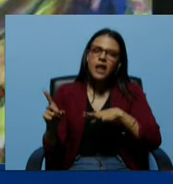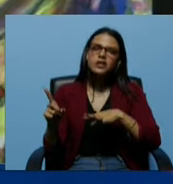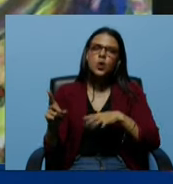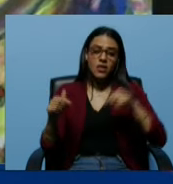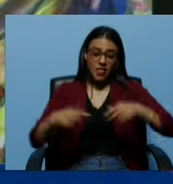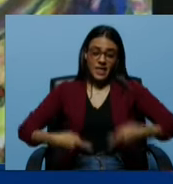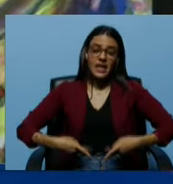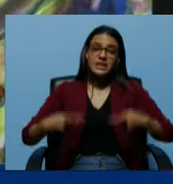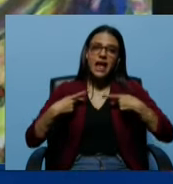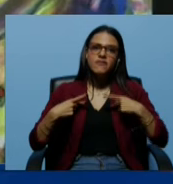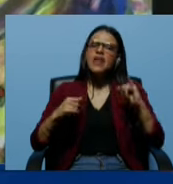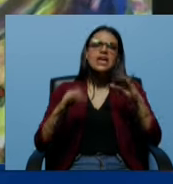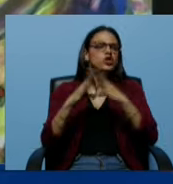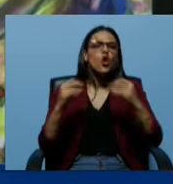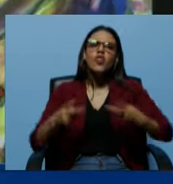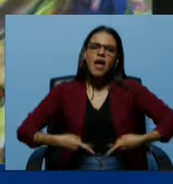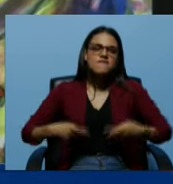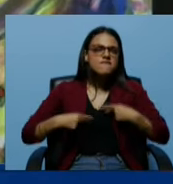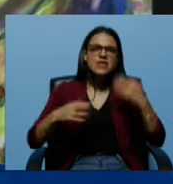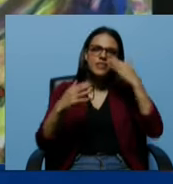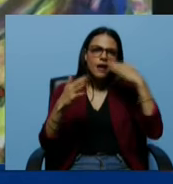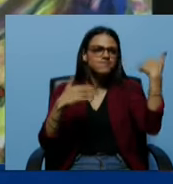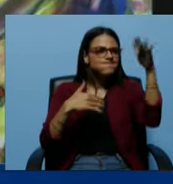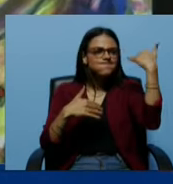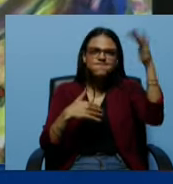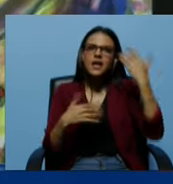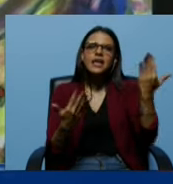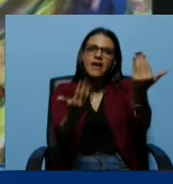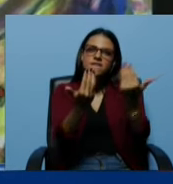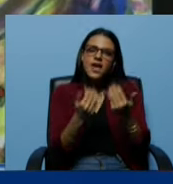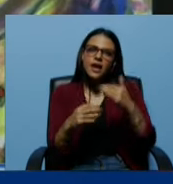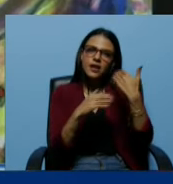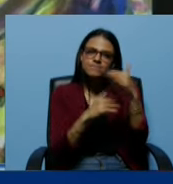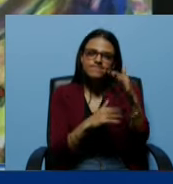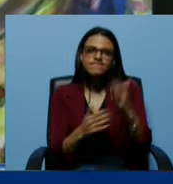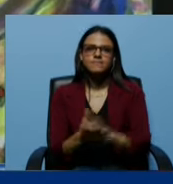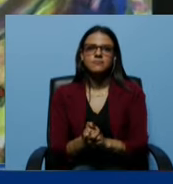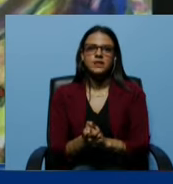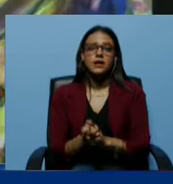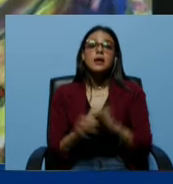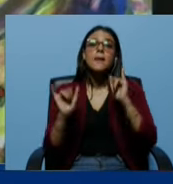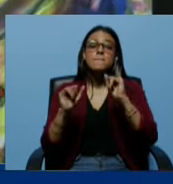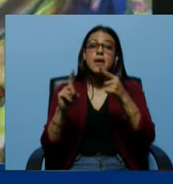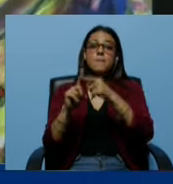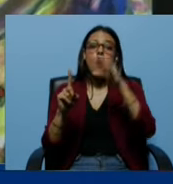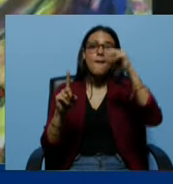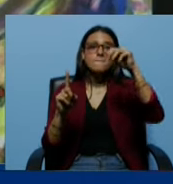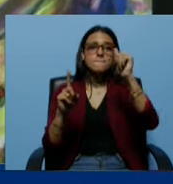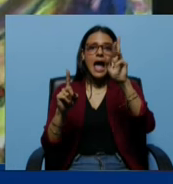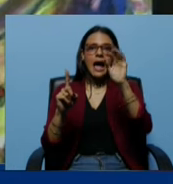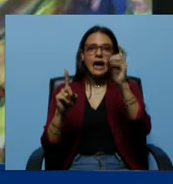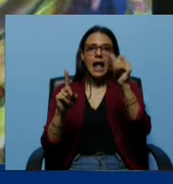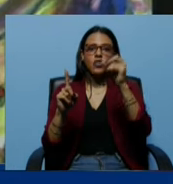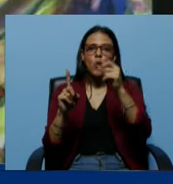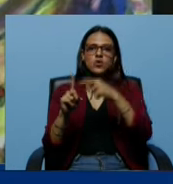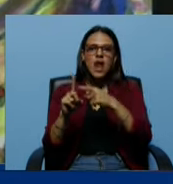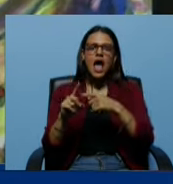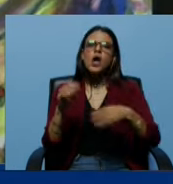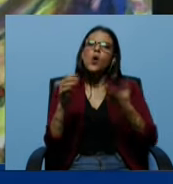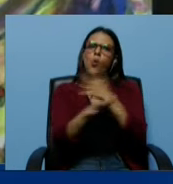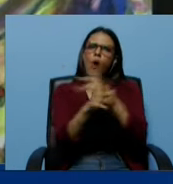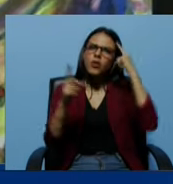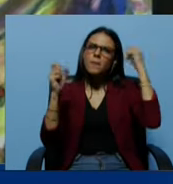vida y de todas las vidas que puedan venir, el gran Diego Armando Maradona. Nos unen tantas